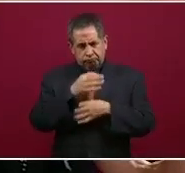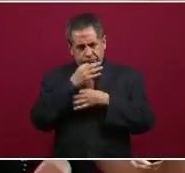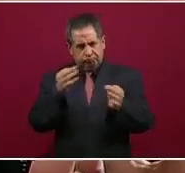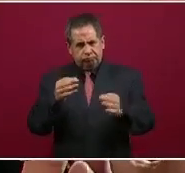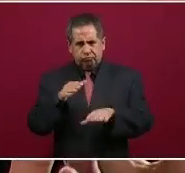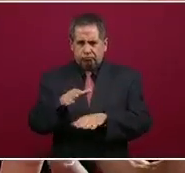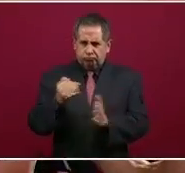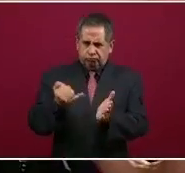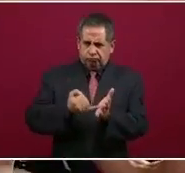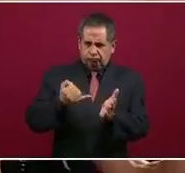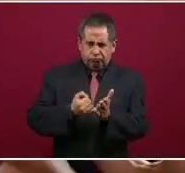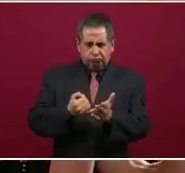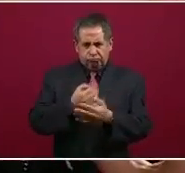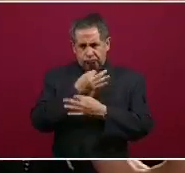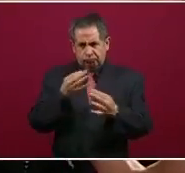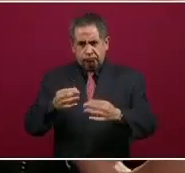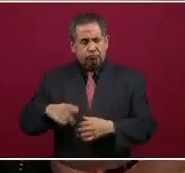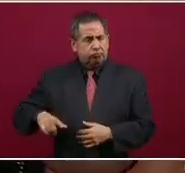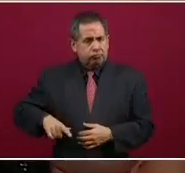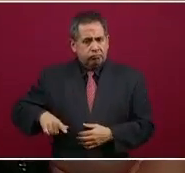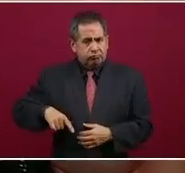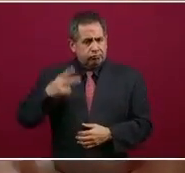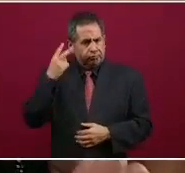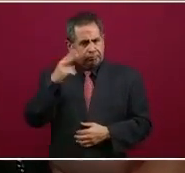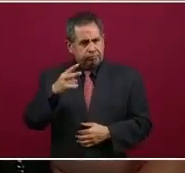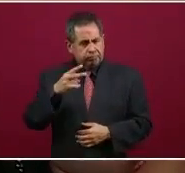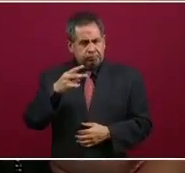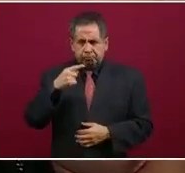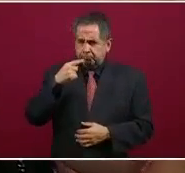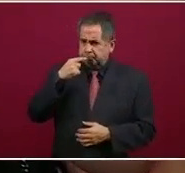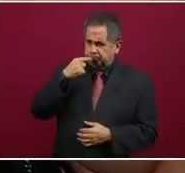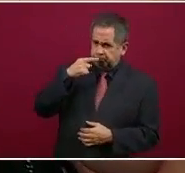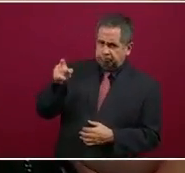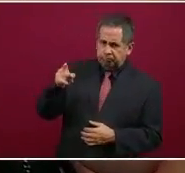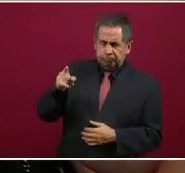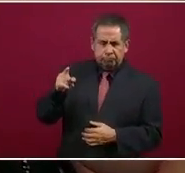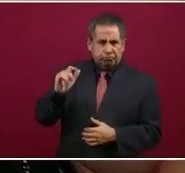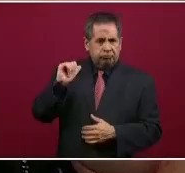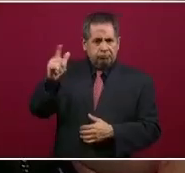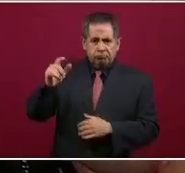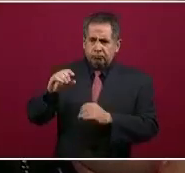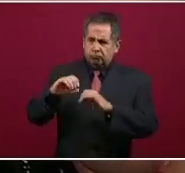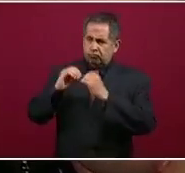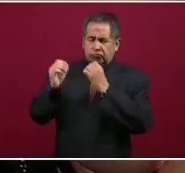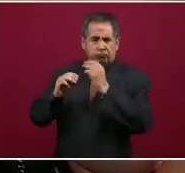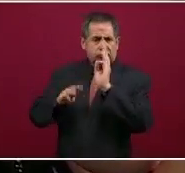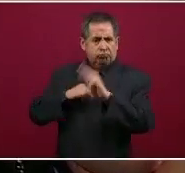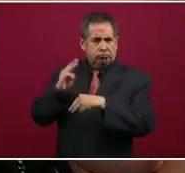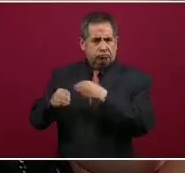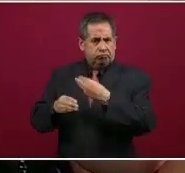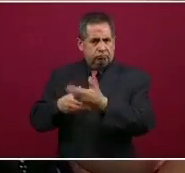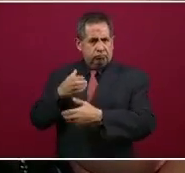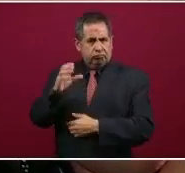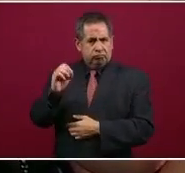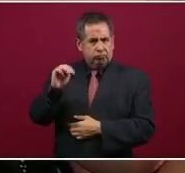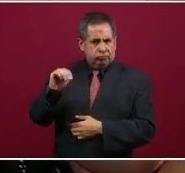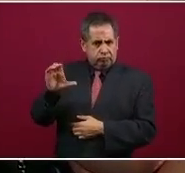aranceles. ¿El gobierno mexicano podría denunciar esta medida ante la Organización Mundial de